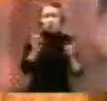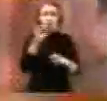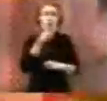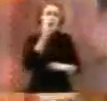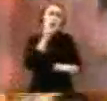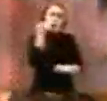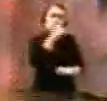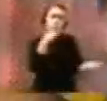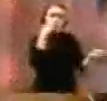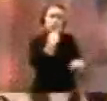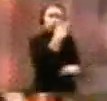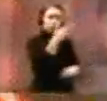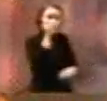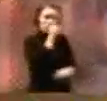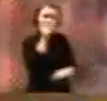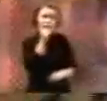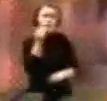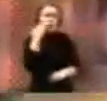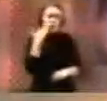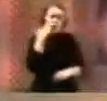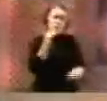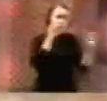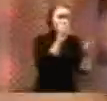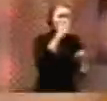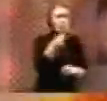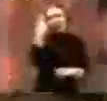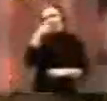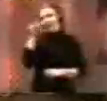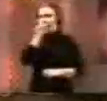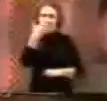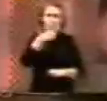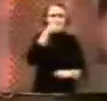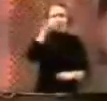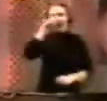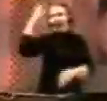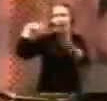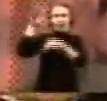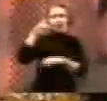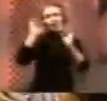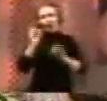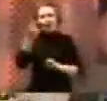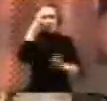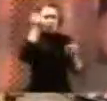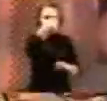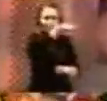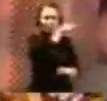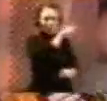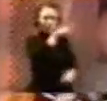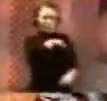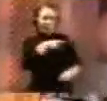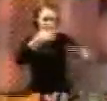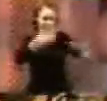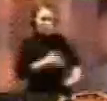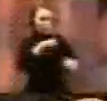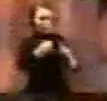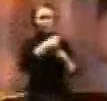Abuelito, con cariño la he cantado, extrañaré divertida de otro tiempo, seguro te has quedado muy a gusto y